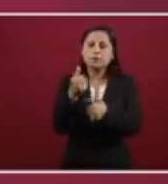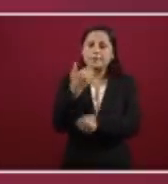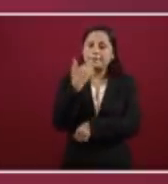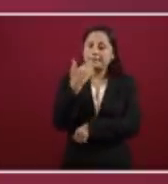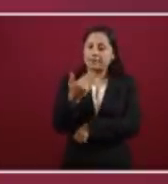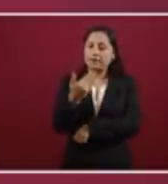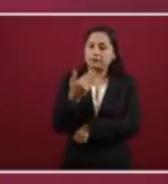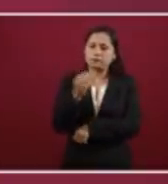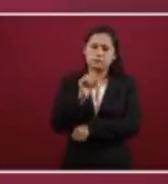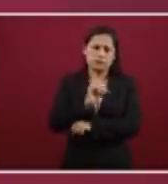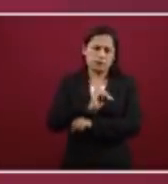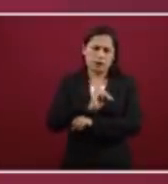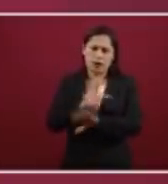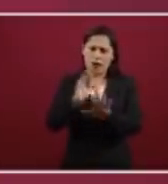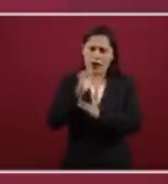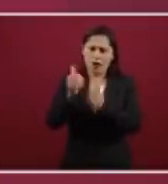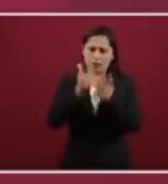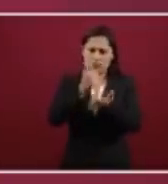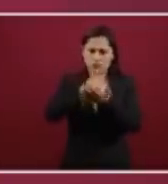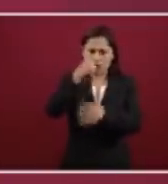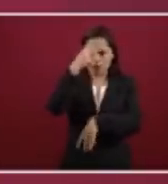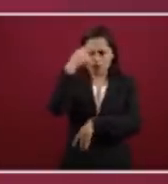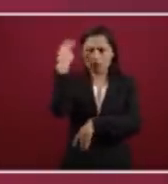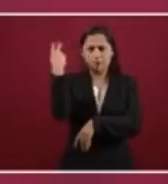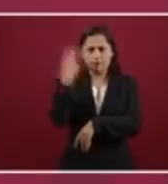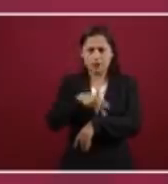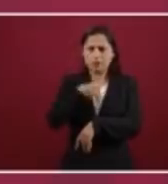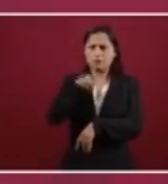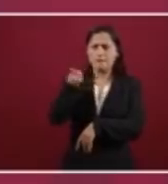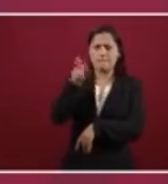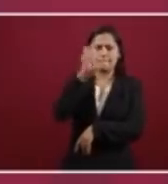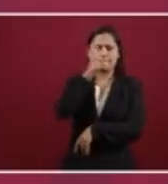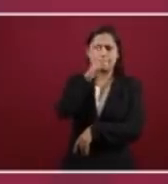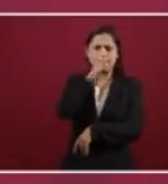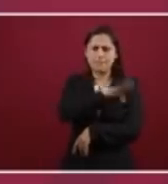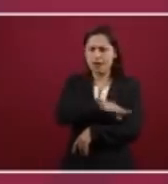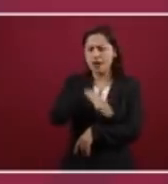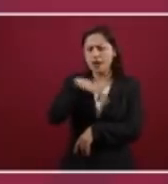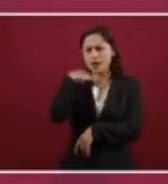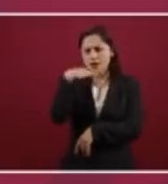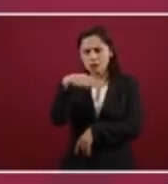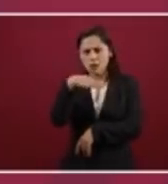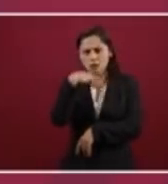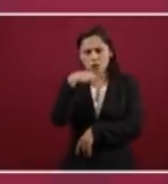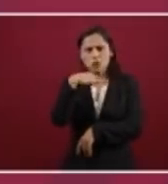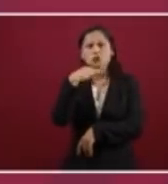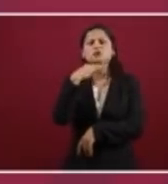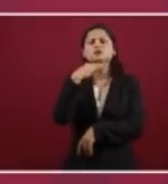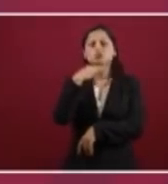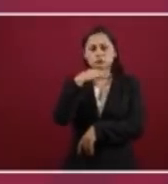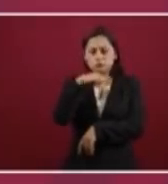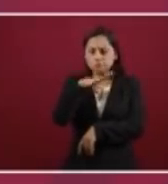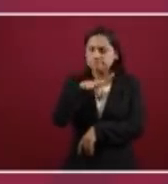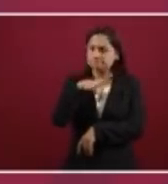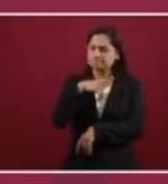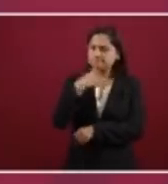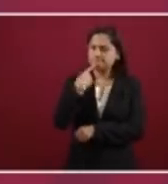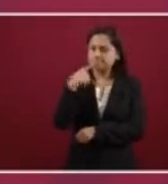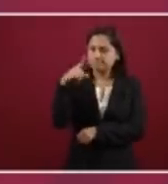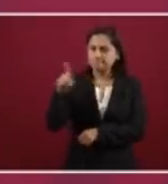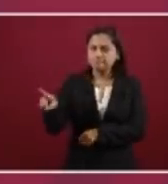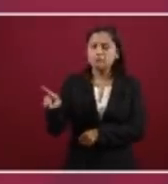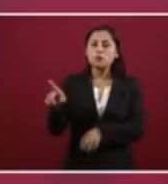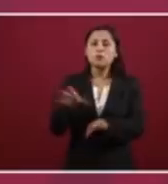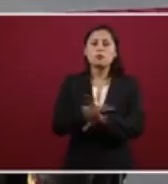Ciudad de México, se denunciaron, fueron públicos, casos en donde debido a las irregularidades en